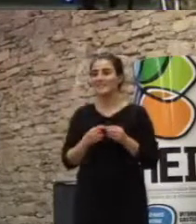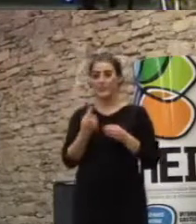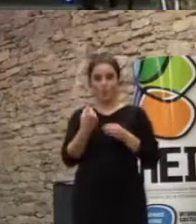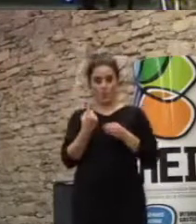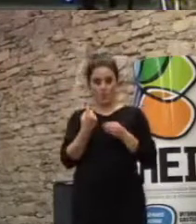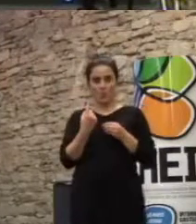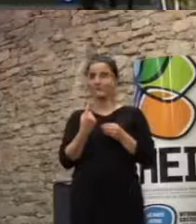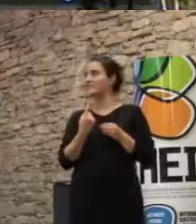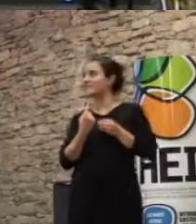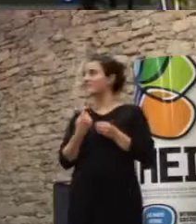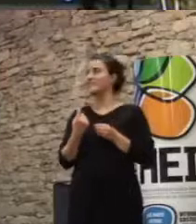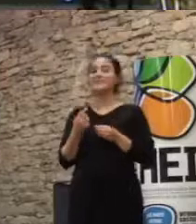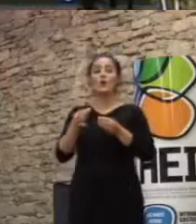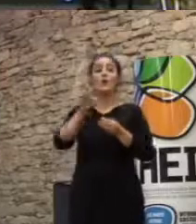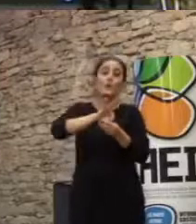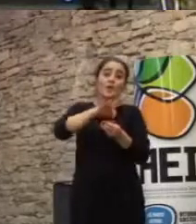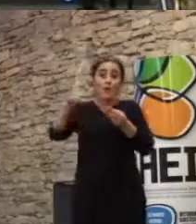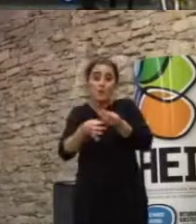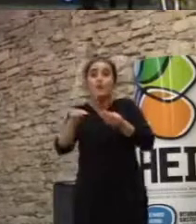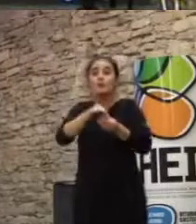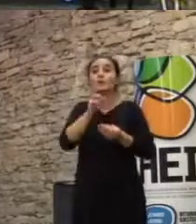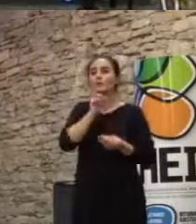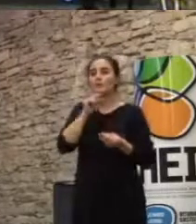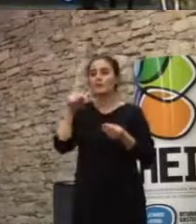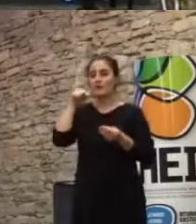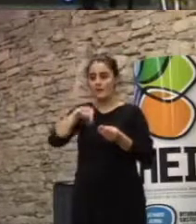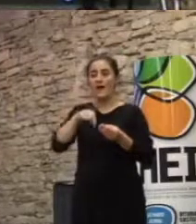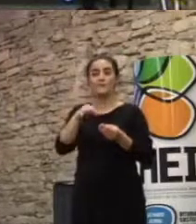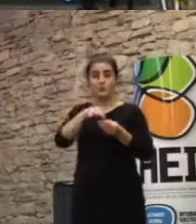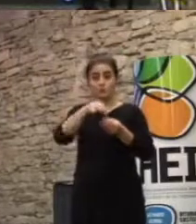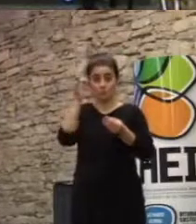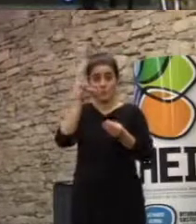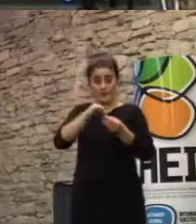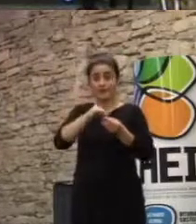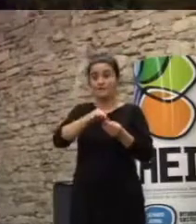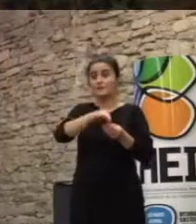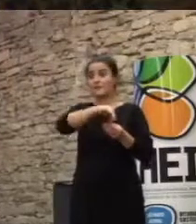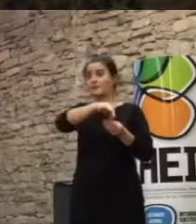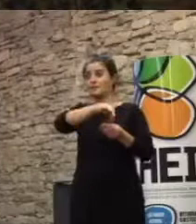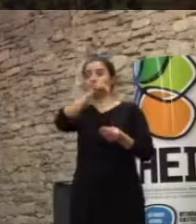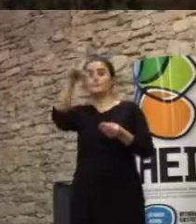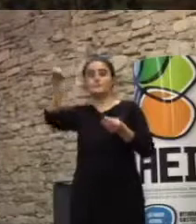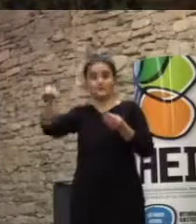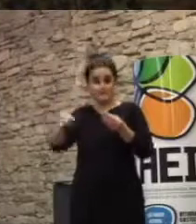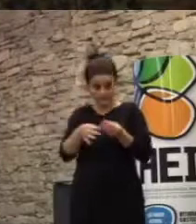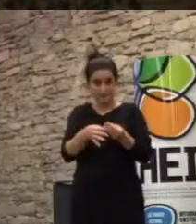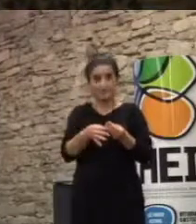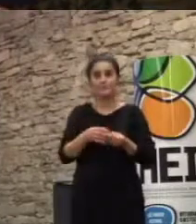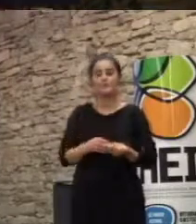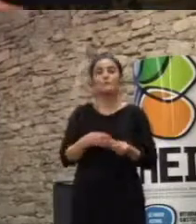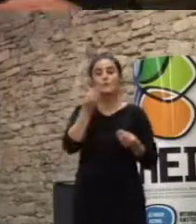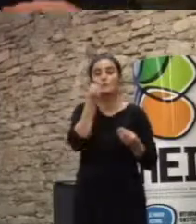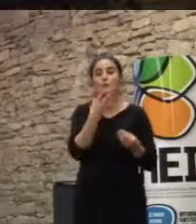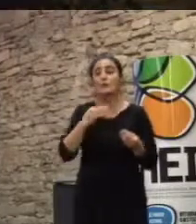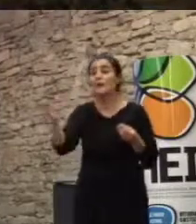el 1 subimos una o bajamos una bajamos cogemos la de arriba del todo y la bajamos trabajo muy